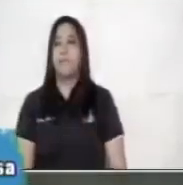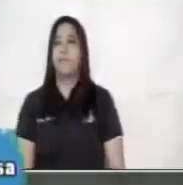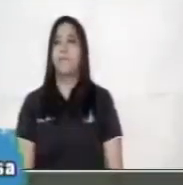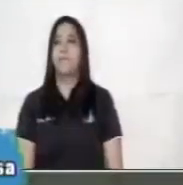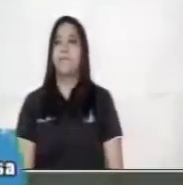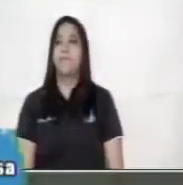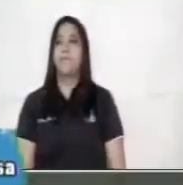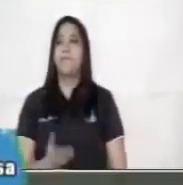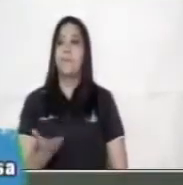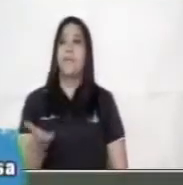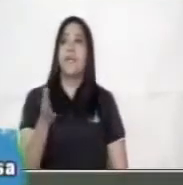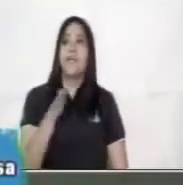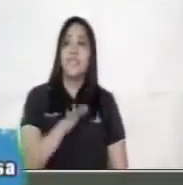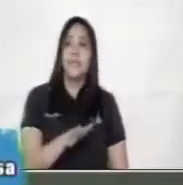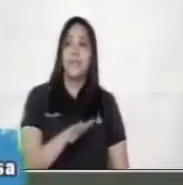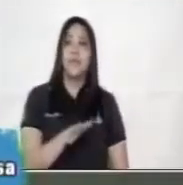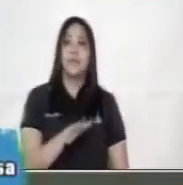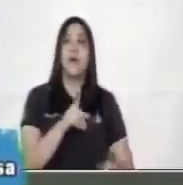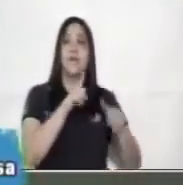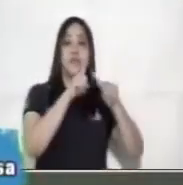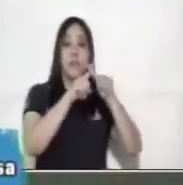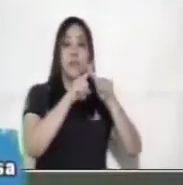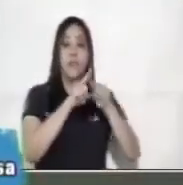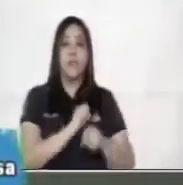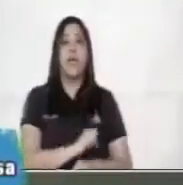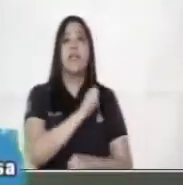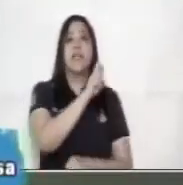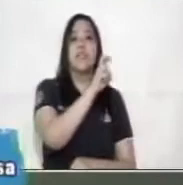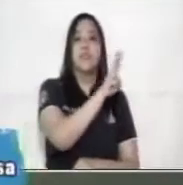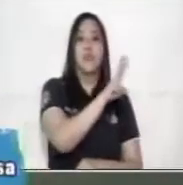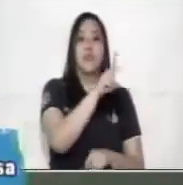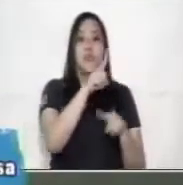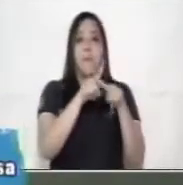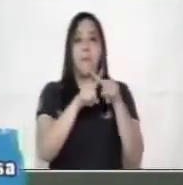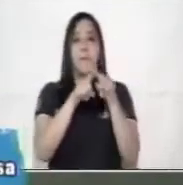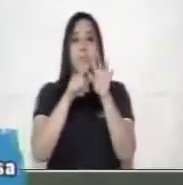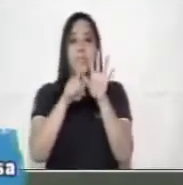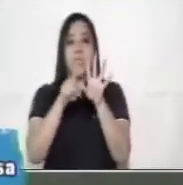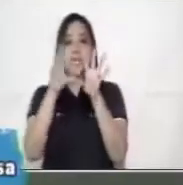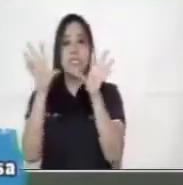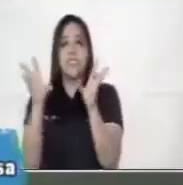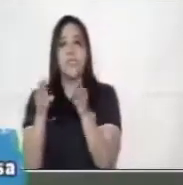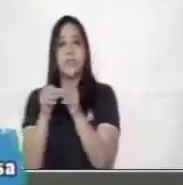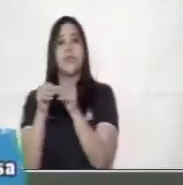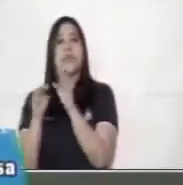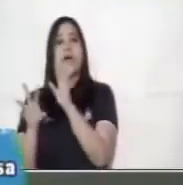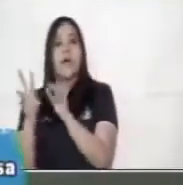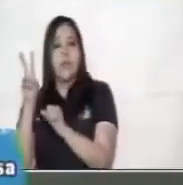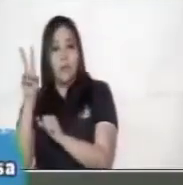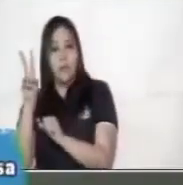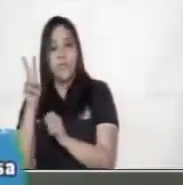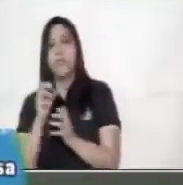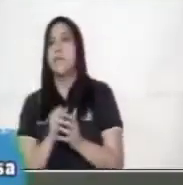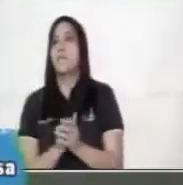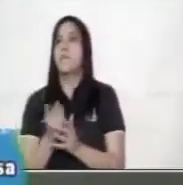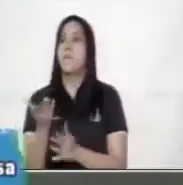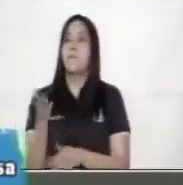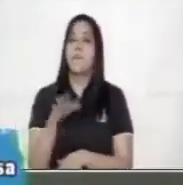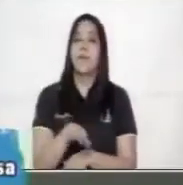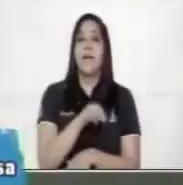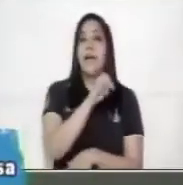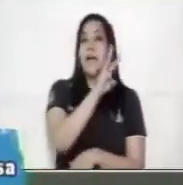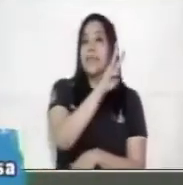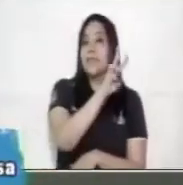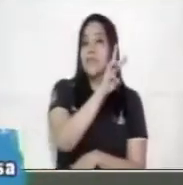Luego vamos a multiplicar 2 por 6 y nos da 12. Luego 3